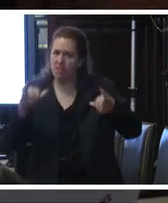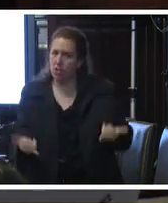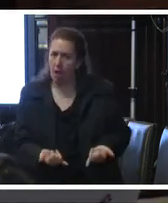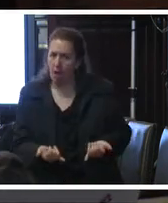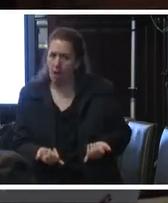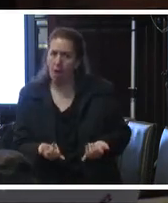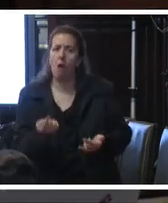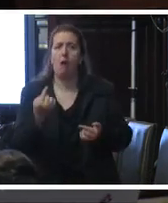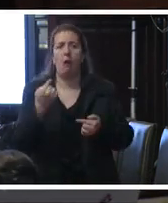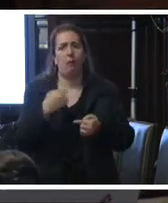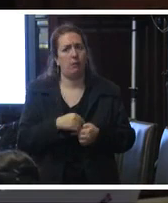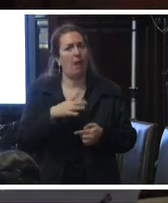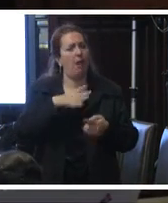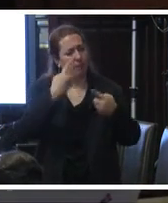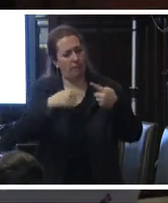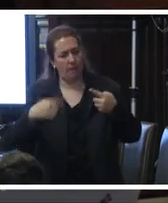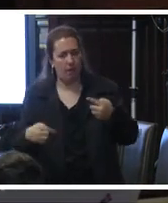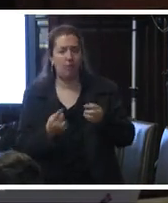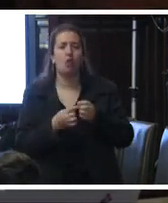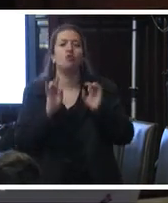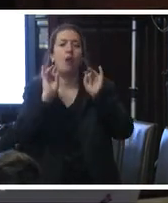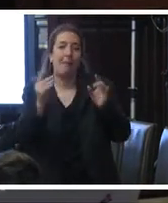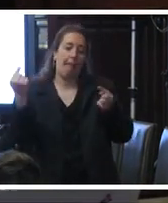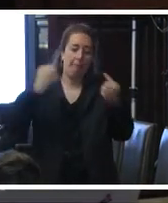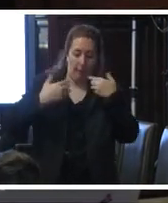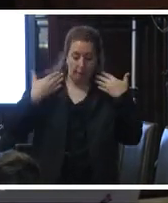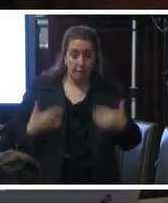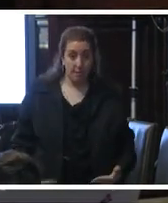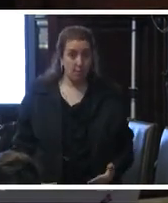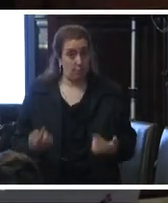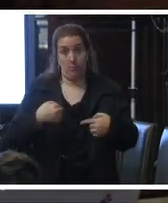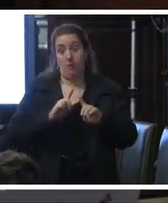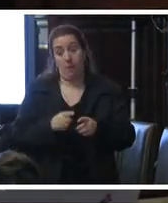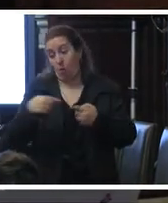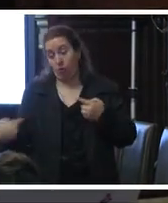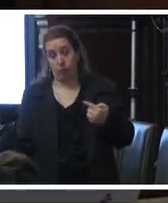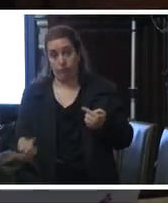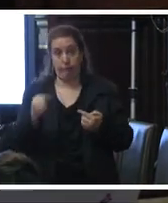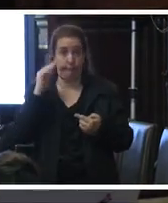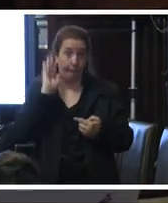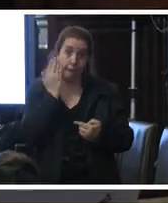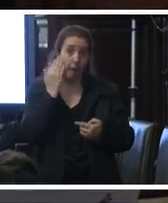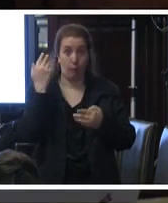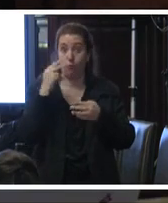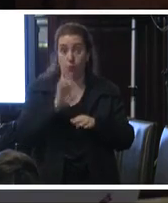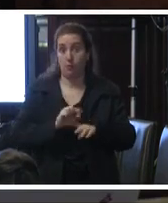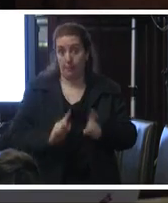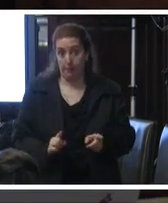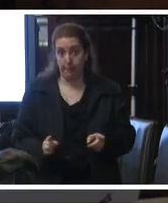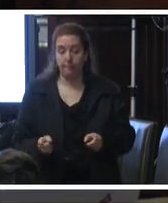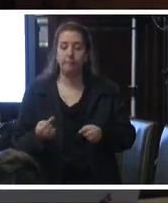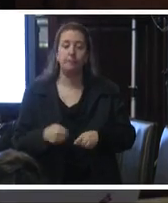implica varias dimensiones, no solamente el ataque físico. Y por último, el seguimiento en los casos. Tenemos varios